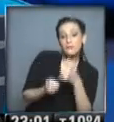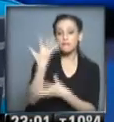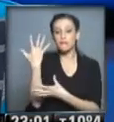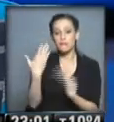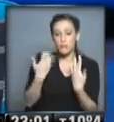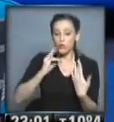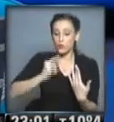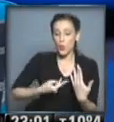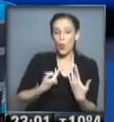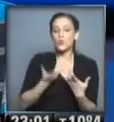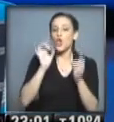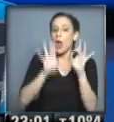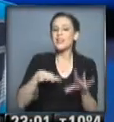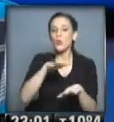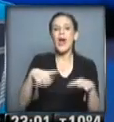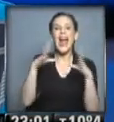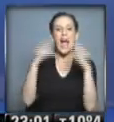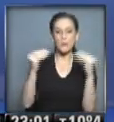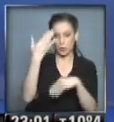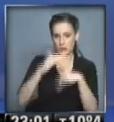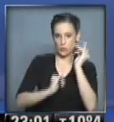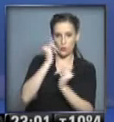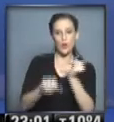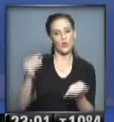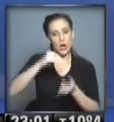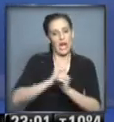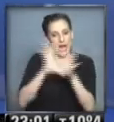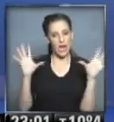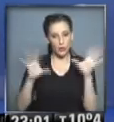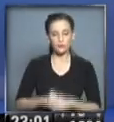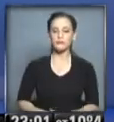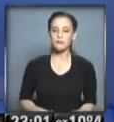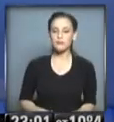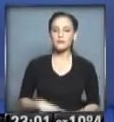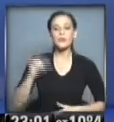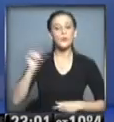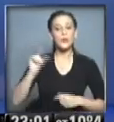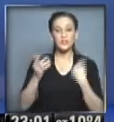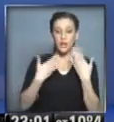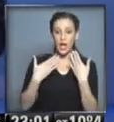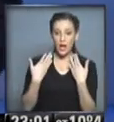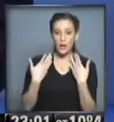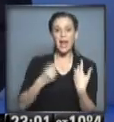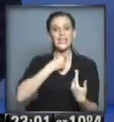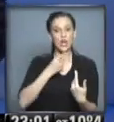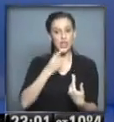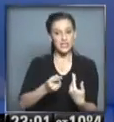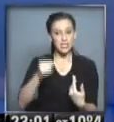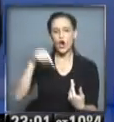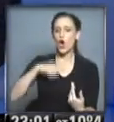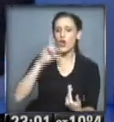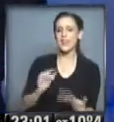desgracia solamente en japón pero ahora te cuento un poco más sobre el tema en minutos entonces la columna de esteban mañana y quiero decir que es un día de